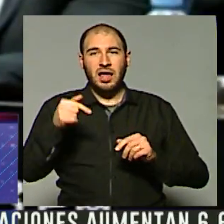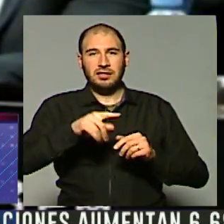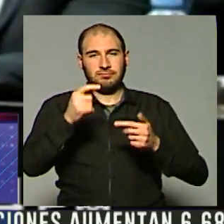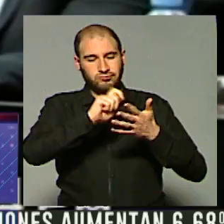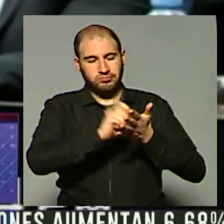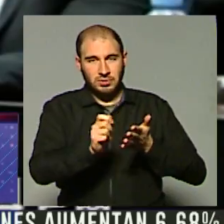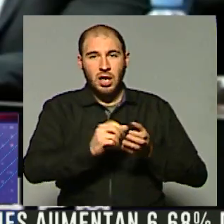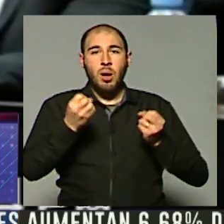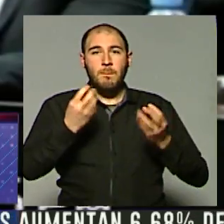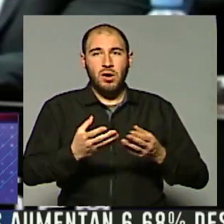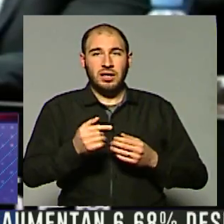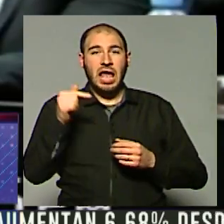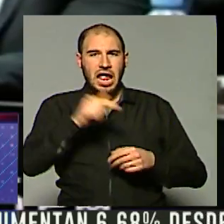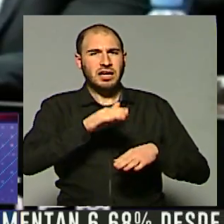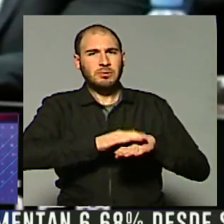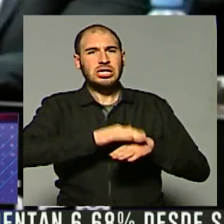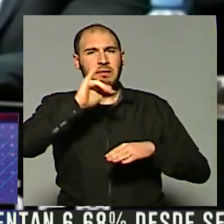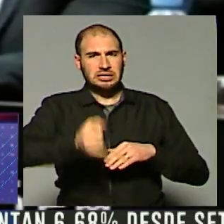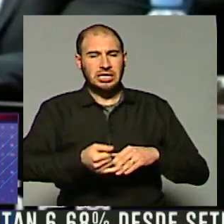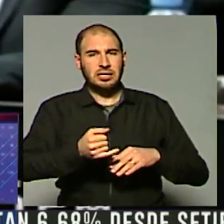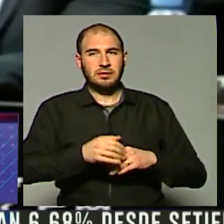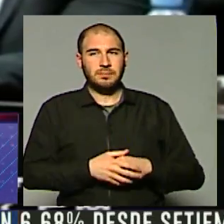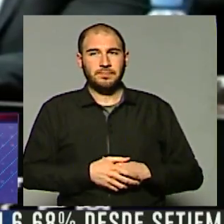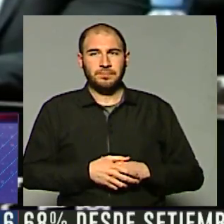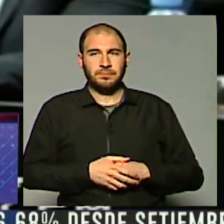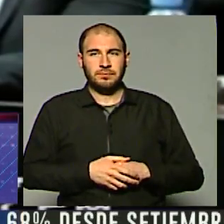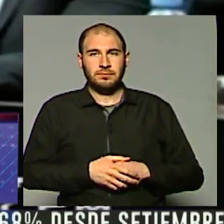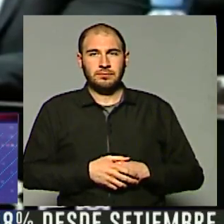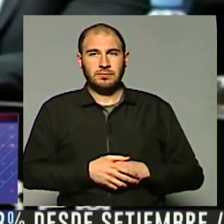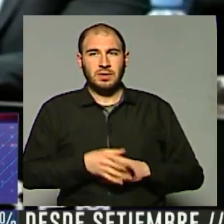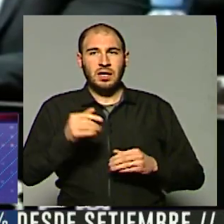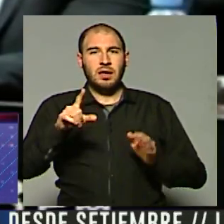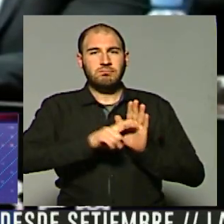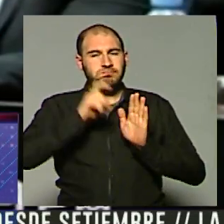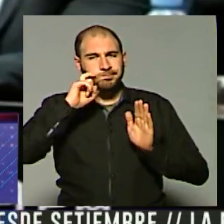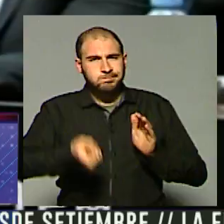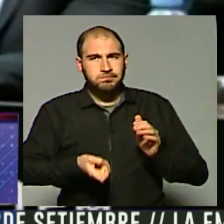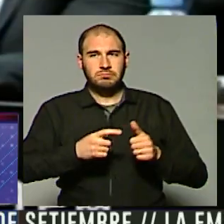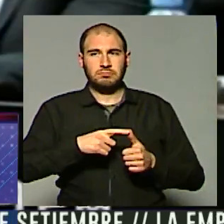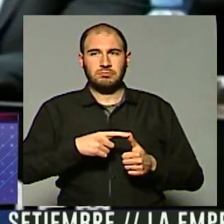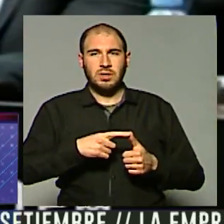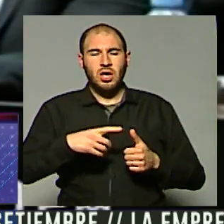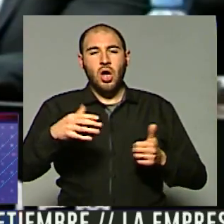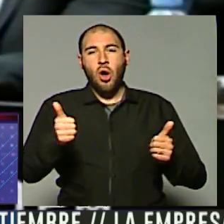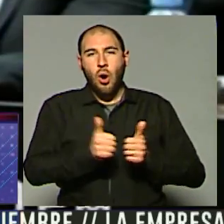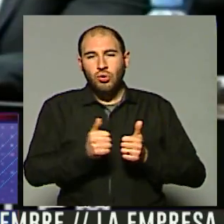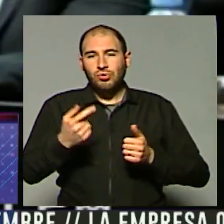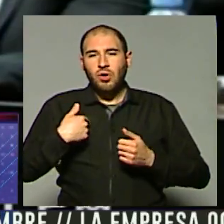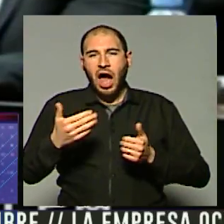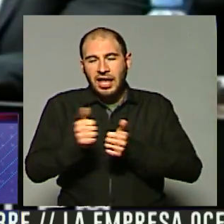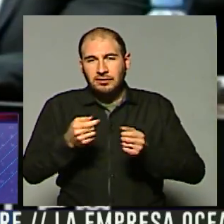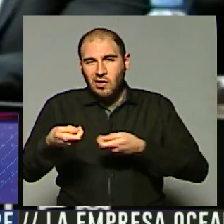autos por considerarlo autor penalmente responsable de los delitos de cohecho pasivo